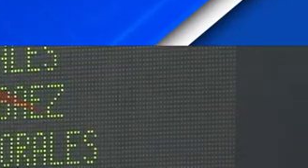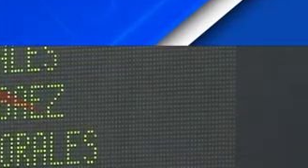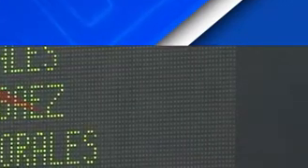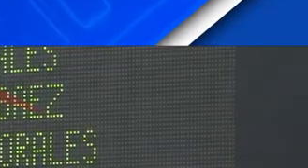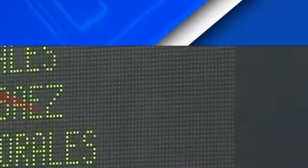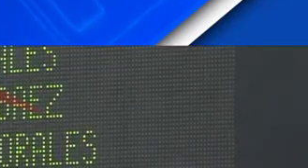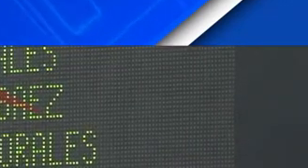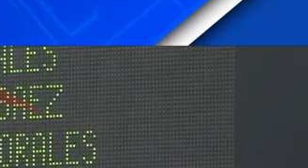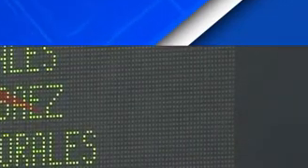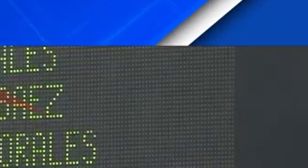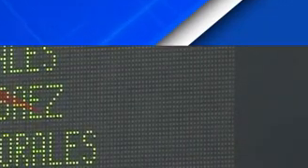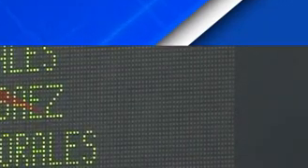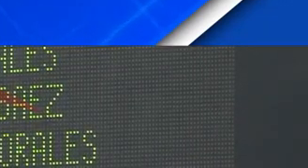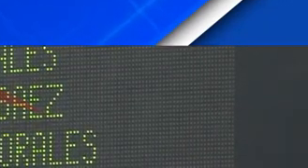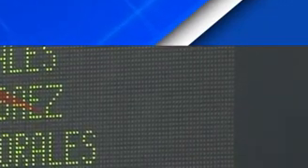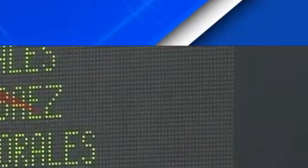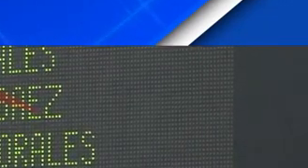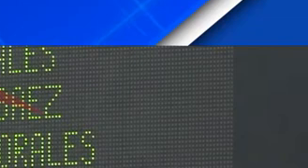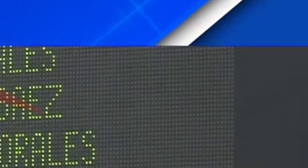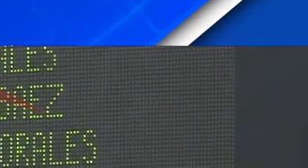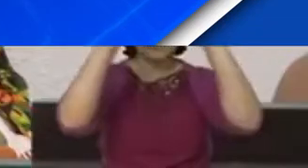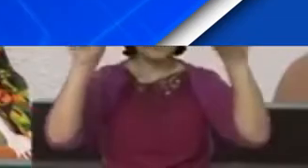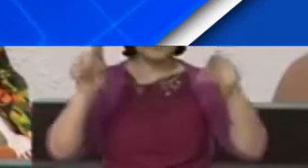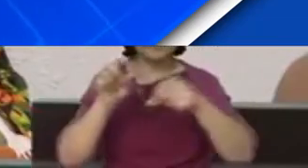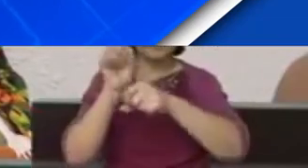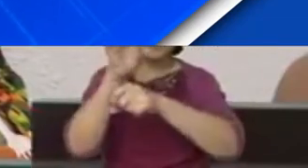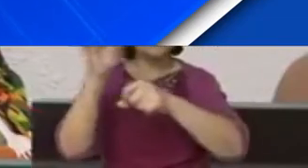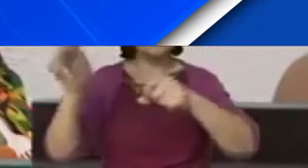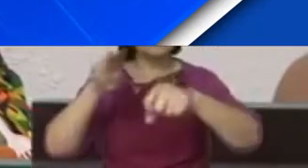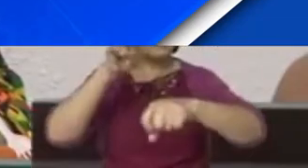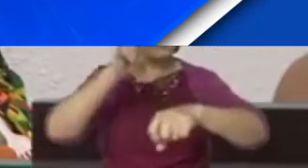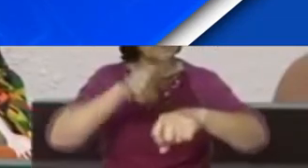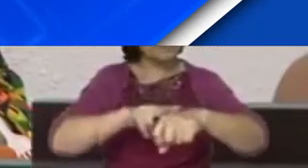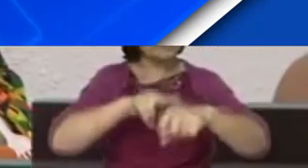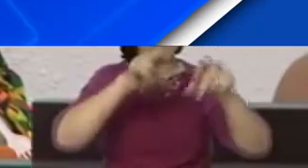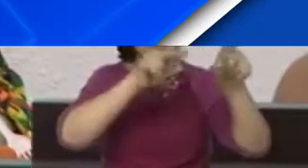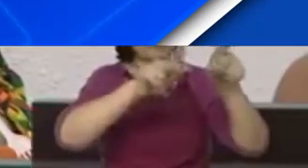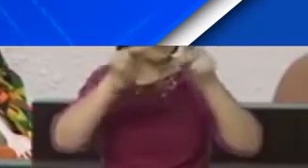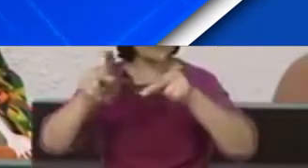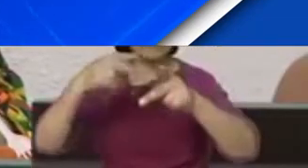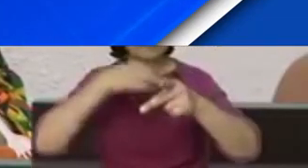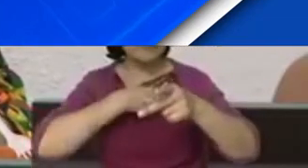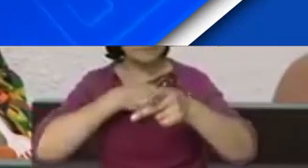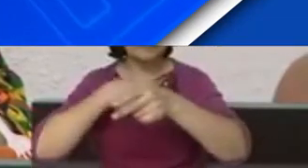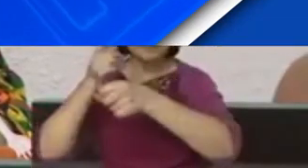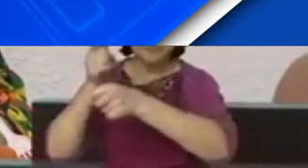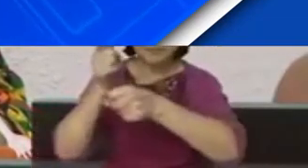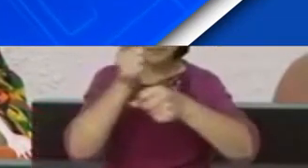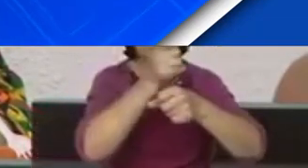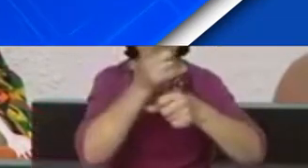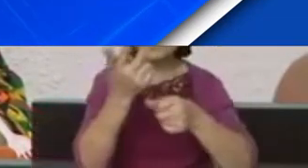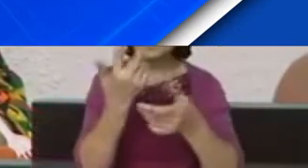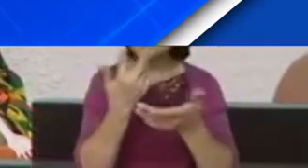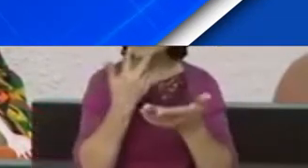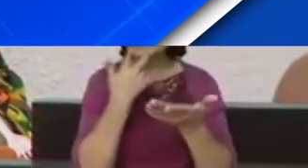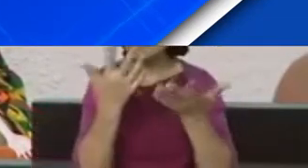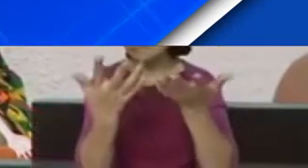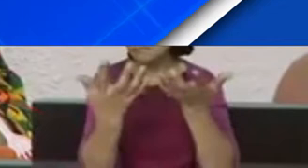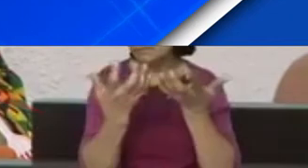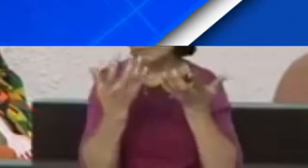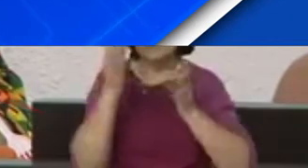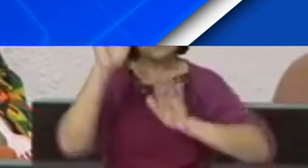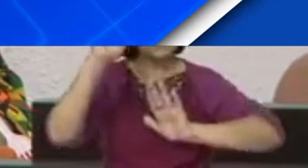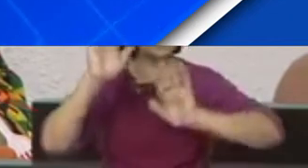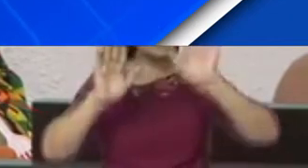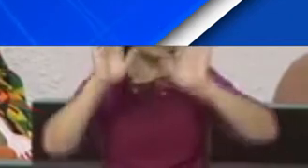los productores audiovisuales no desearen la participación de personal nacional en